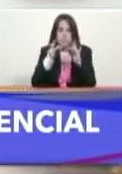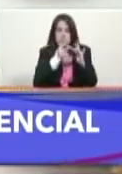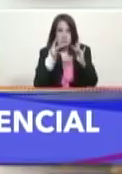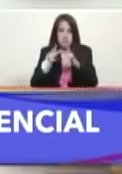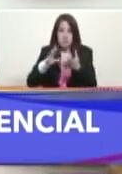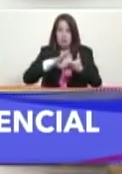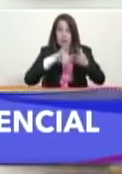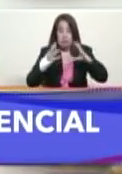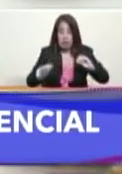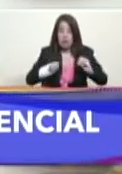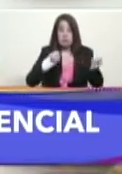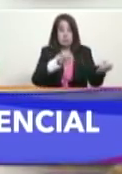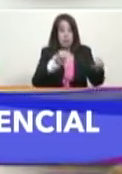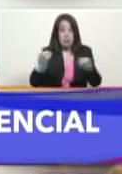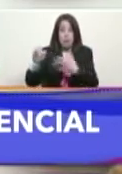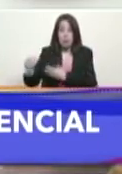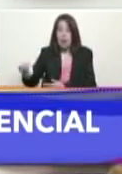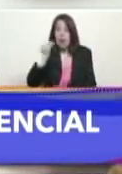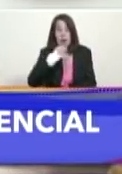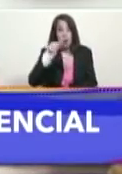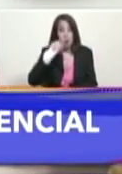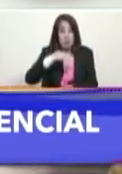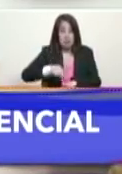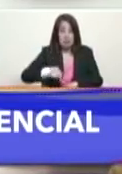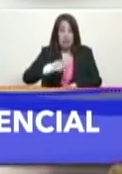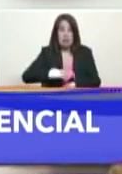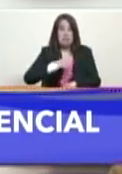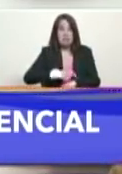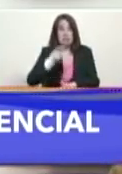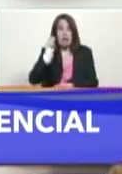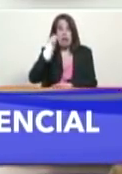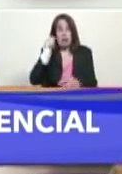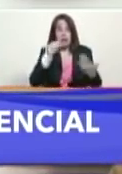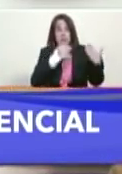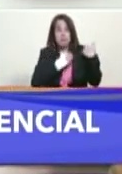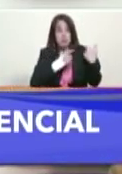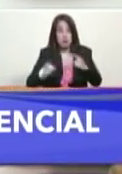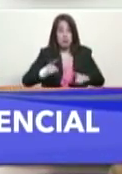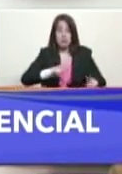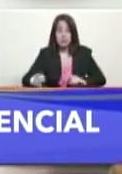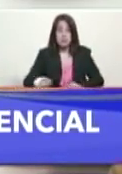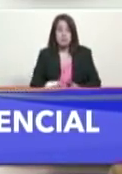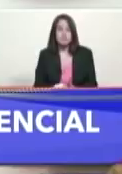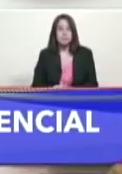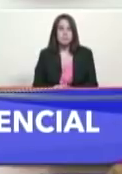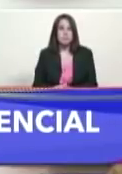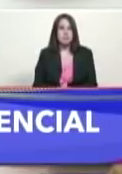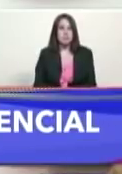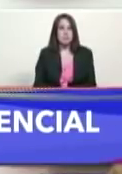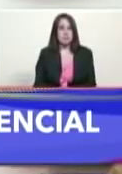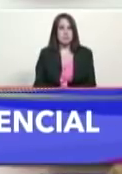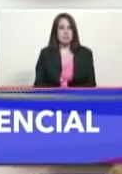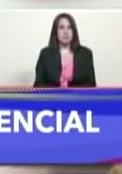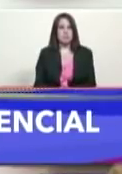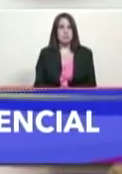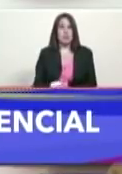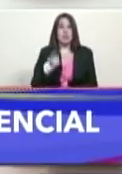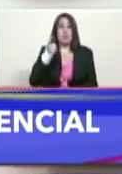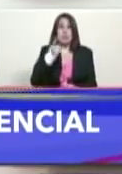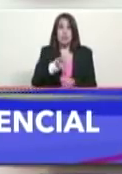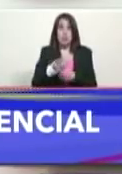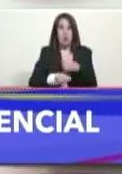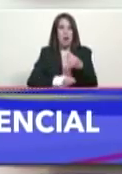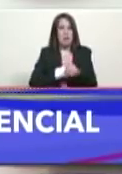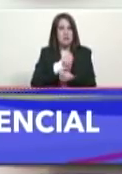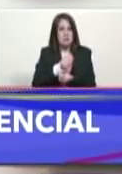llevando el abastecimiento para el pueblo. Las tareas de este momento. Las tareas que nos toca cumplir